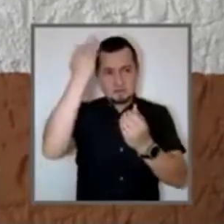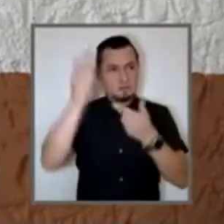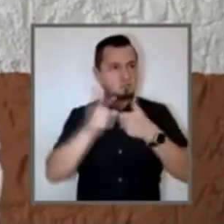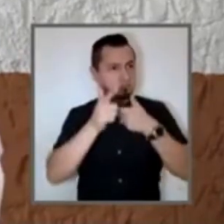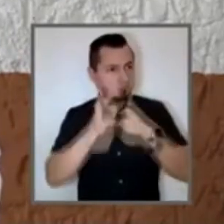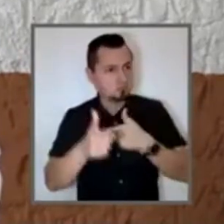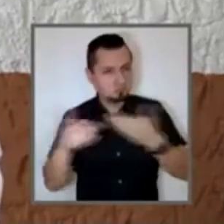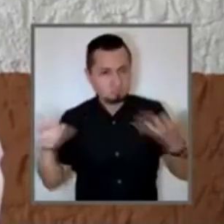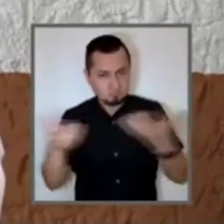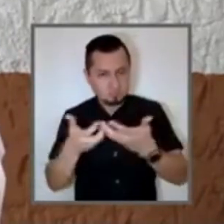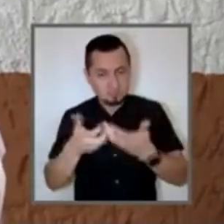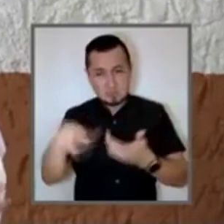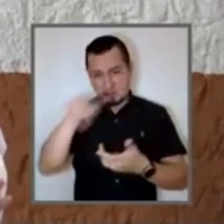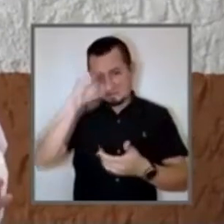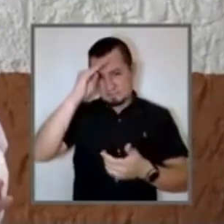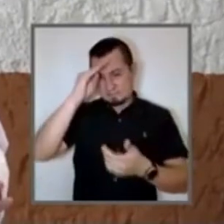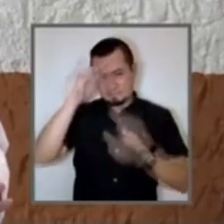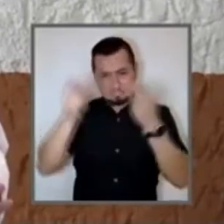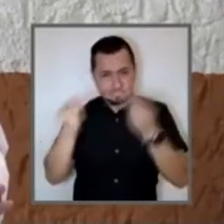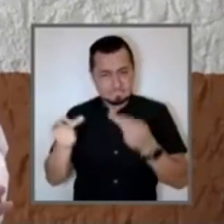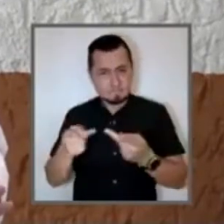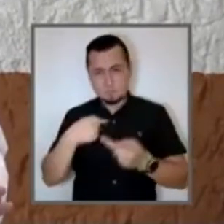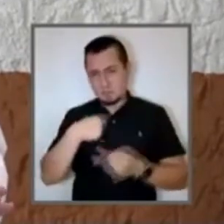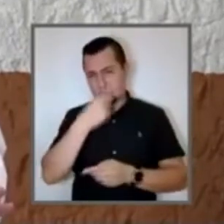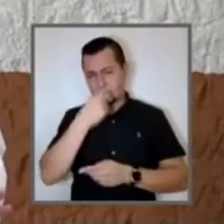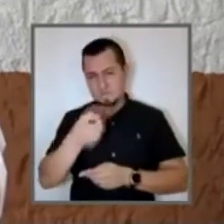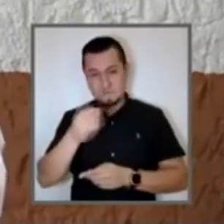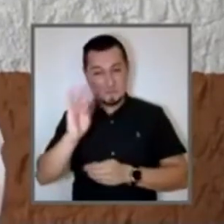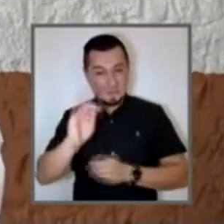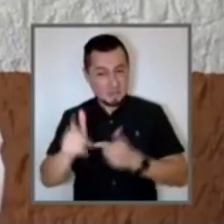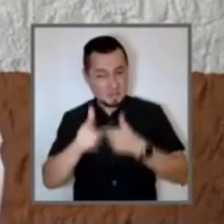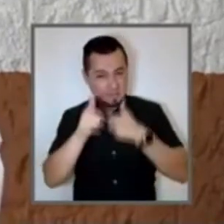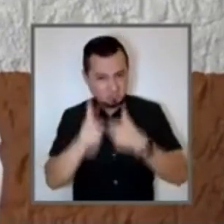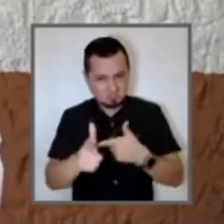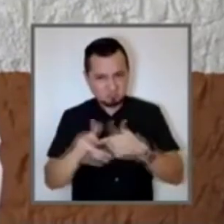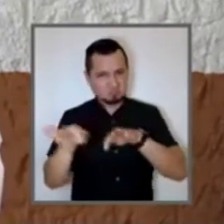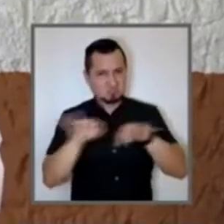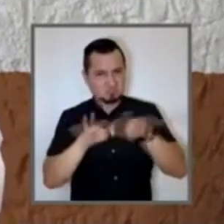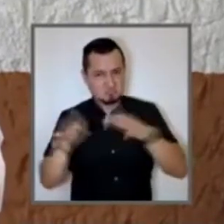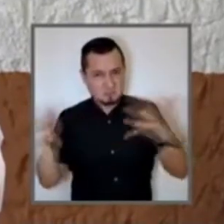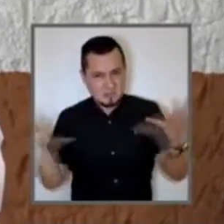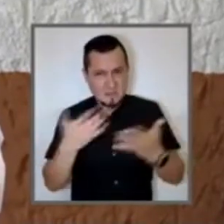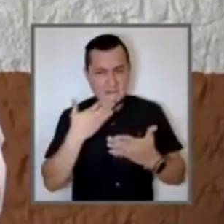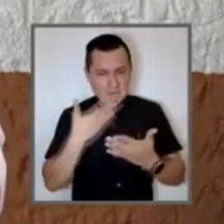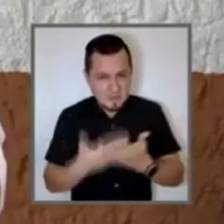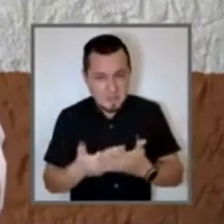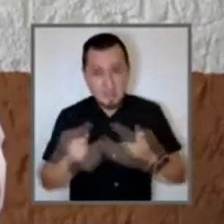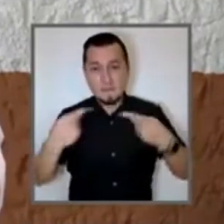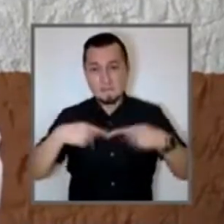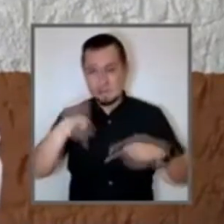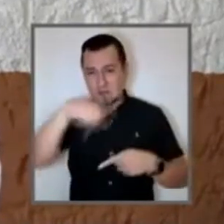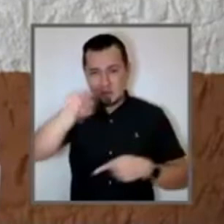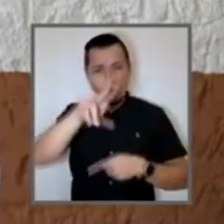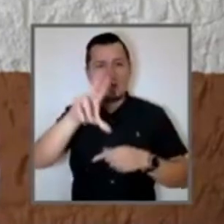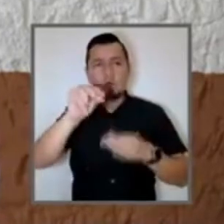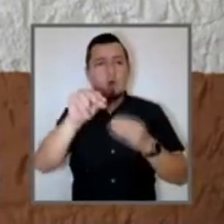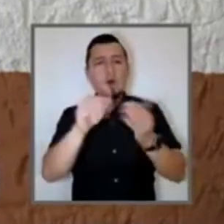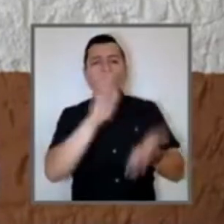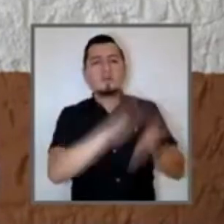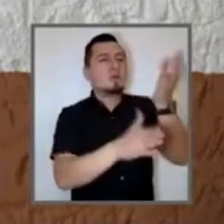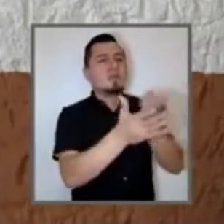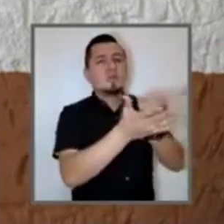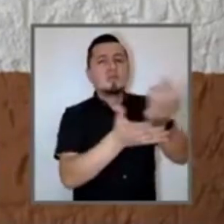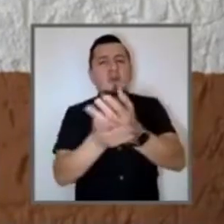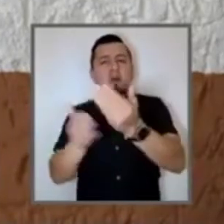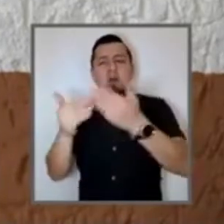la va haber. Entonces en ese sentido yo diría que si seguimos haciendo lo correcto, si la gente no sale de su casa más que